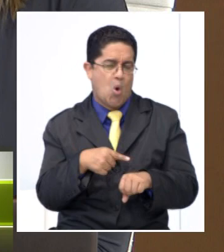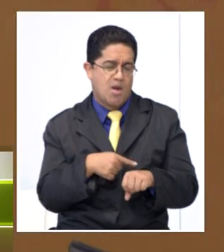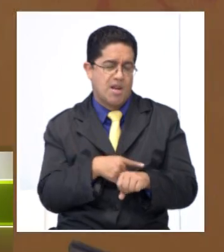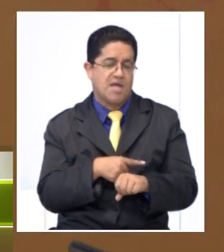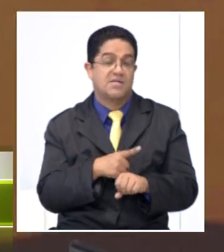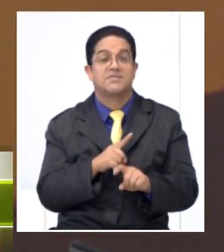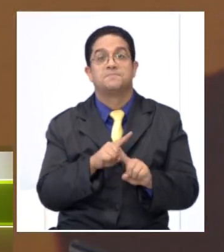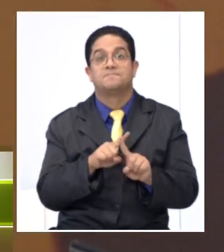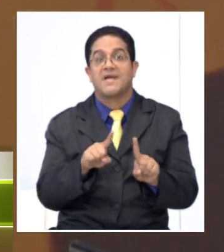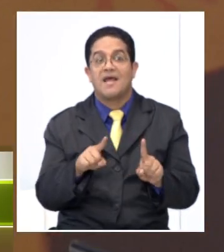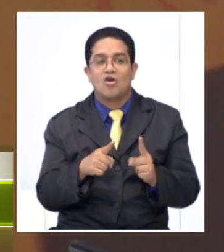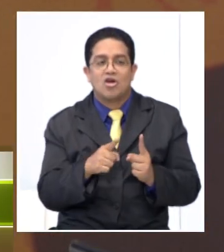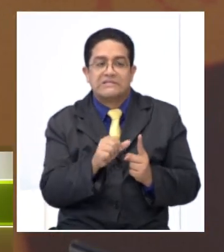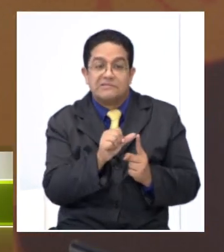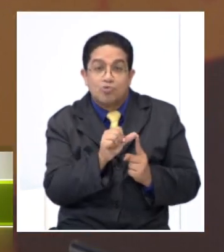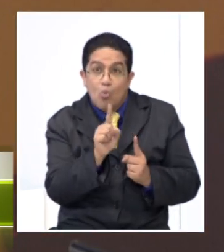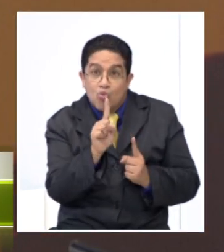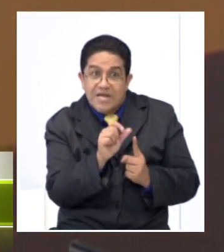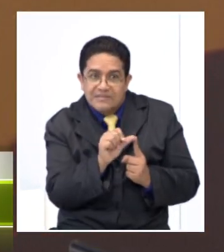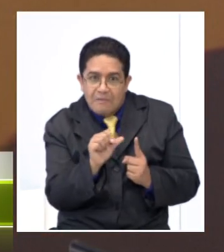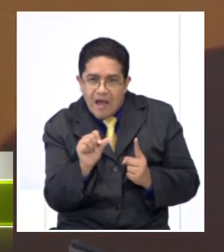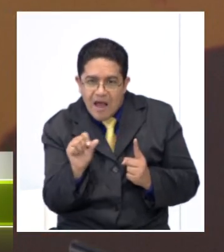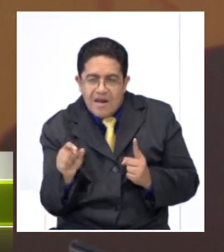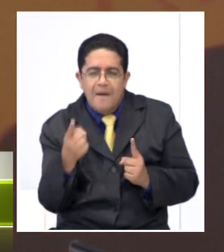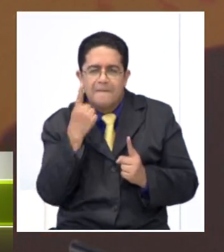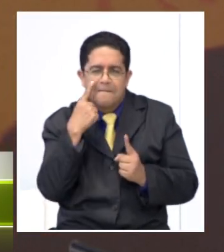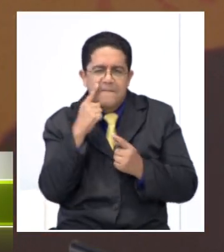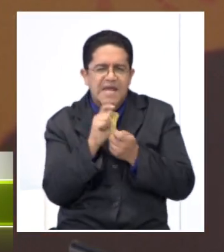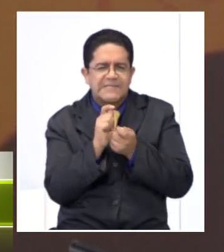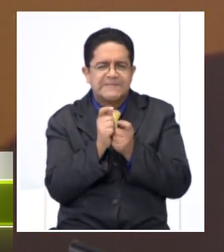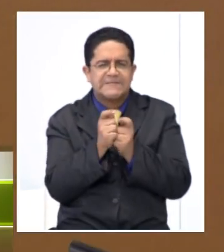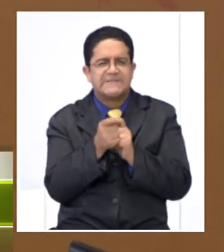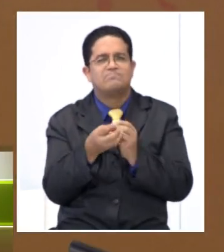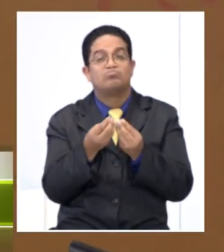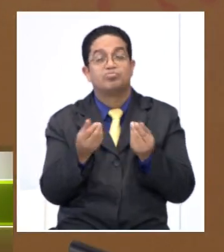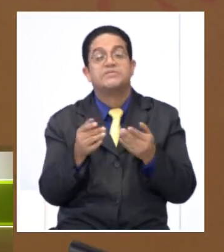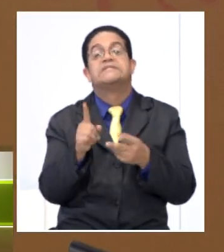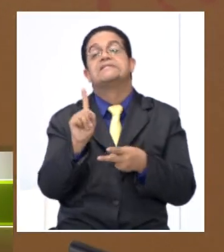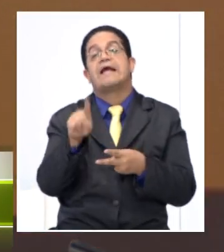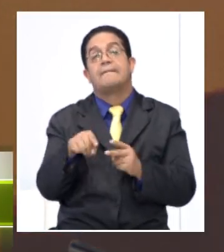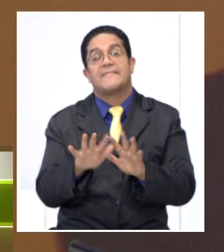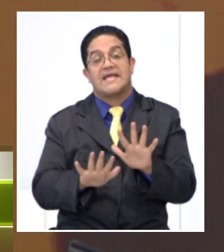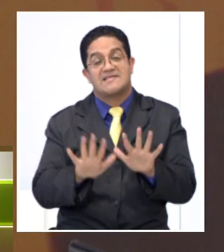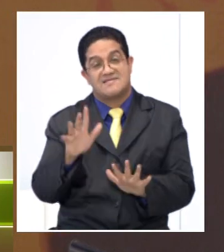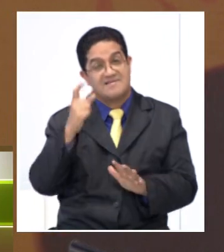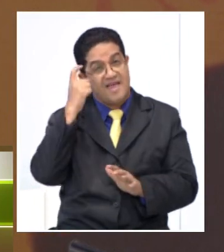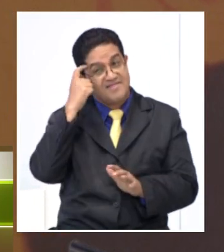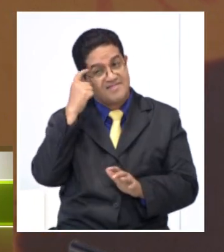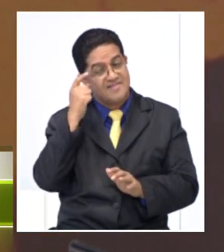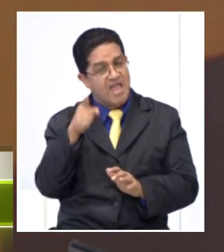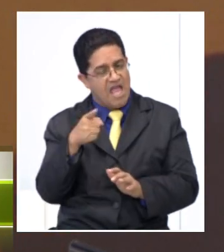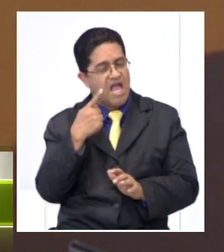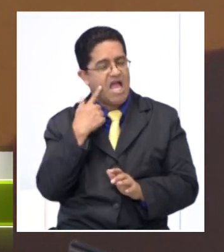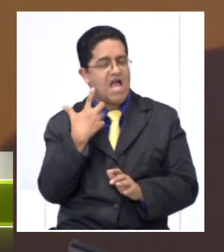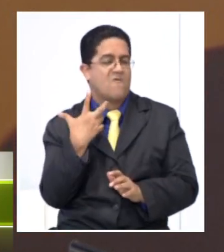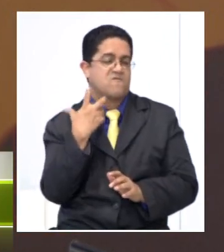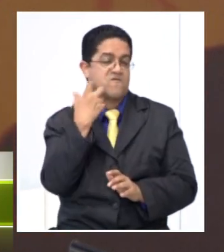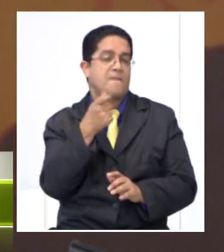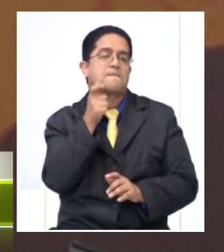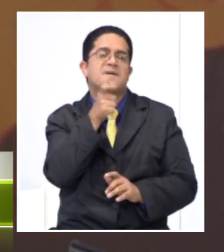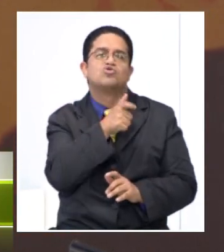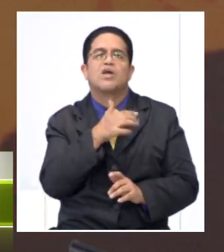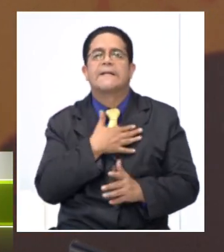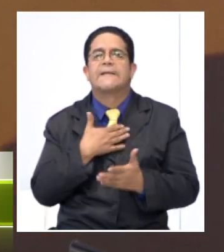es hasta la semana que podemos ver los efectos realmente y a los 15 días para poder hacer algún retoque. Si el paciente quiere